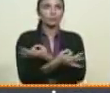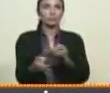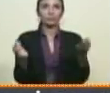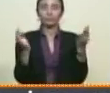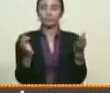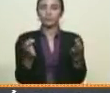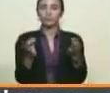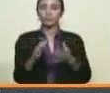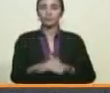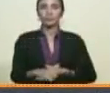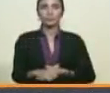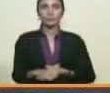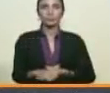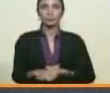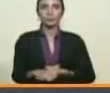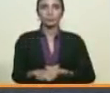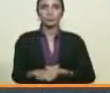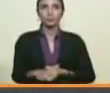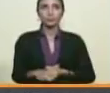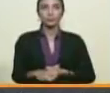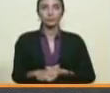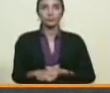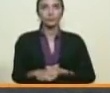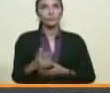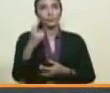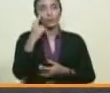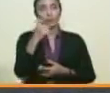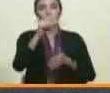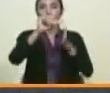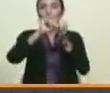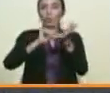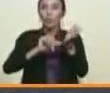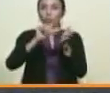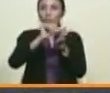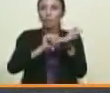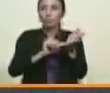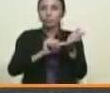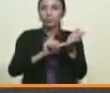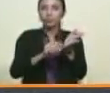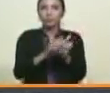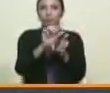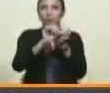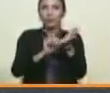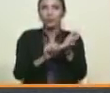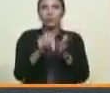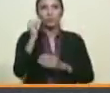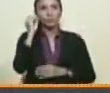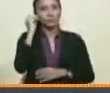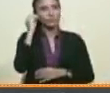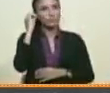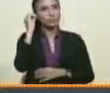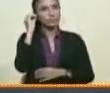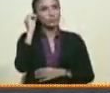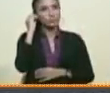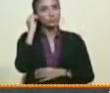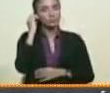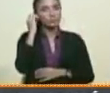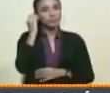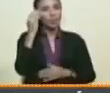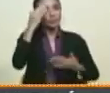tecnología aquí estamos los quirófanos también saludos mariah camacaro